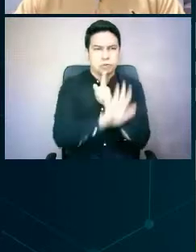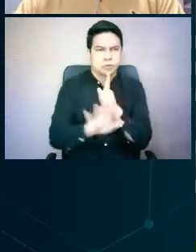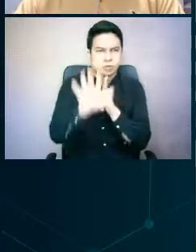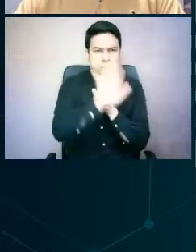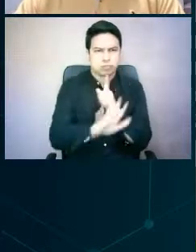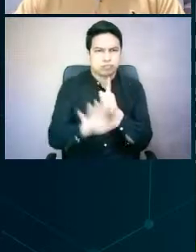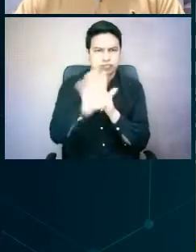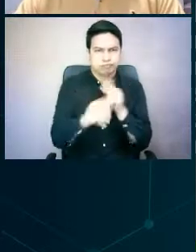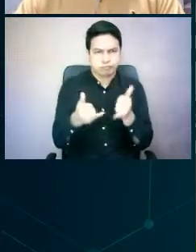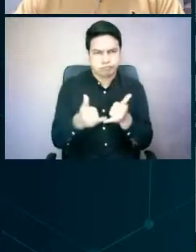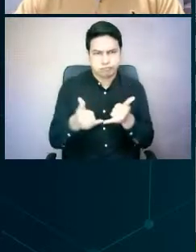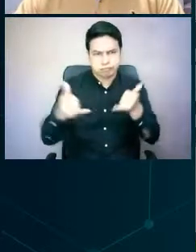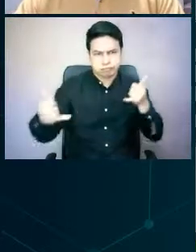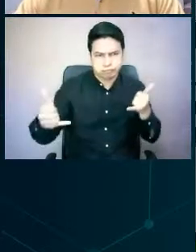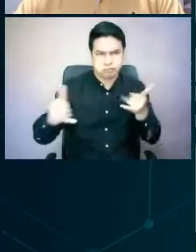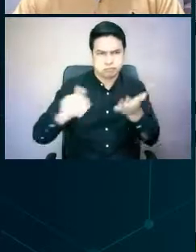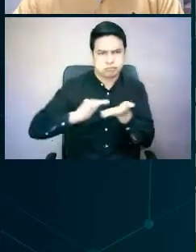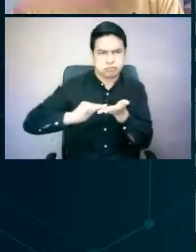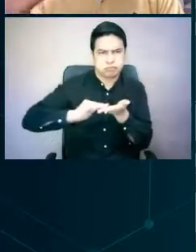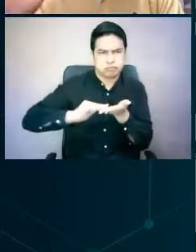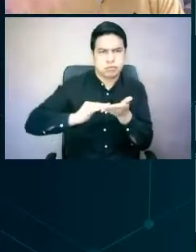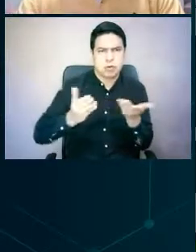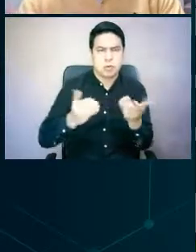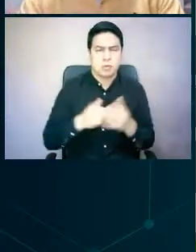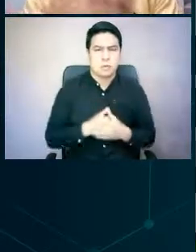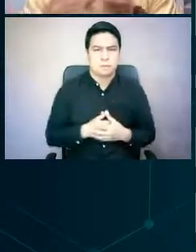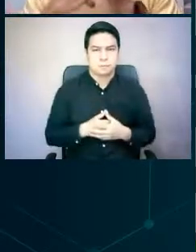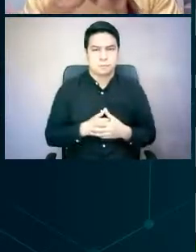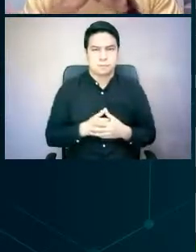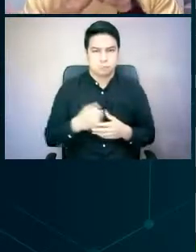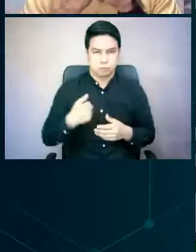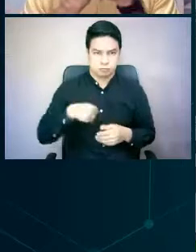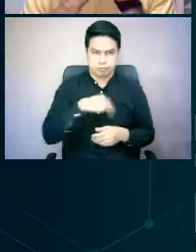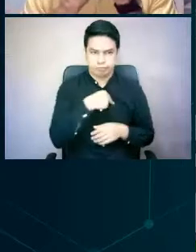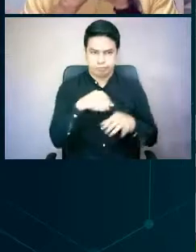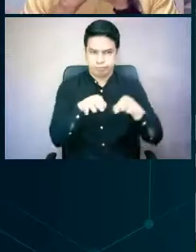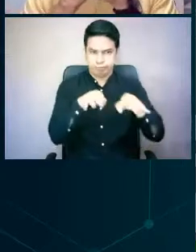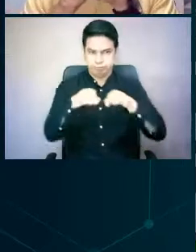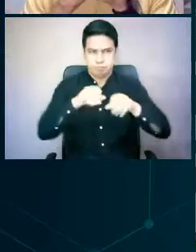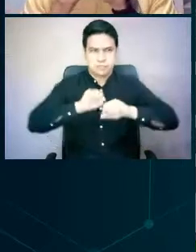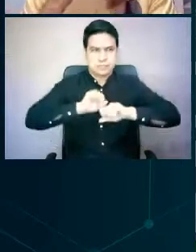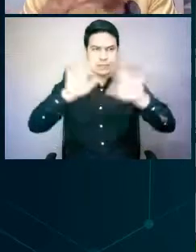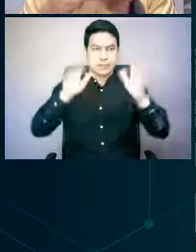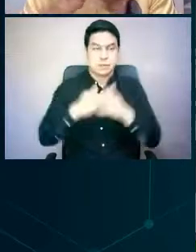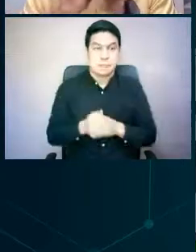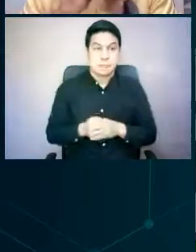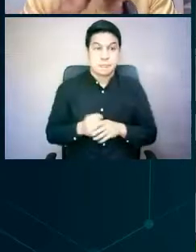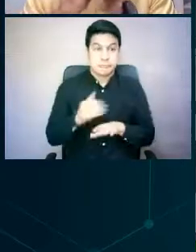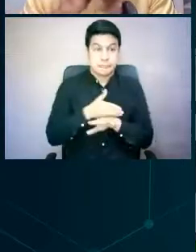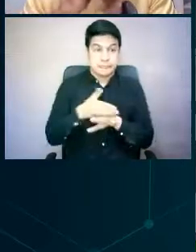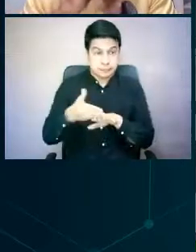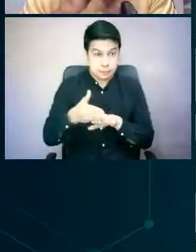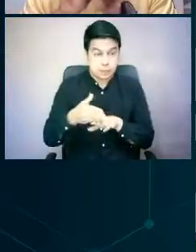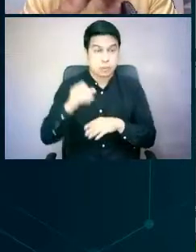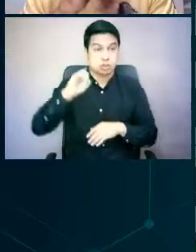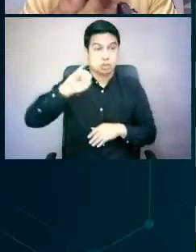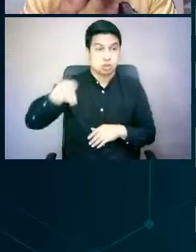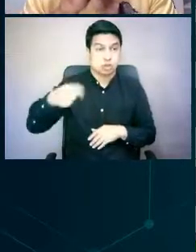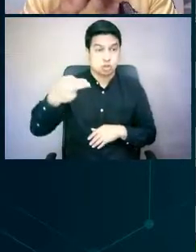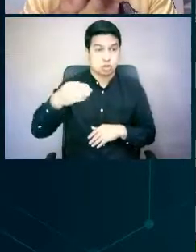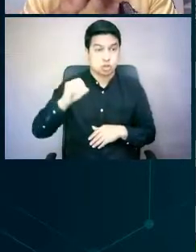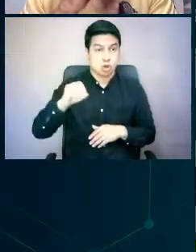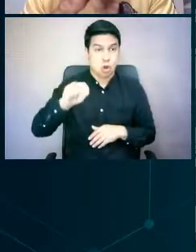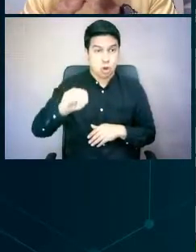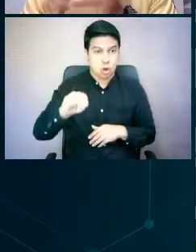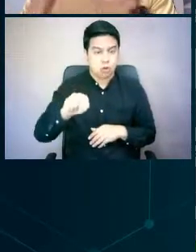que juega entonces el canal de comunicaciones. Más adelante en la presentación, John Esteban entrará en el detalle de cómo opera la diferencial